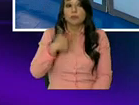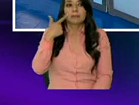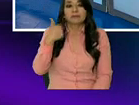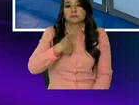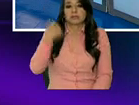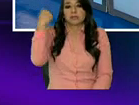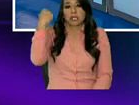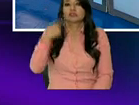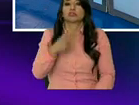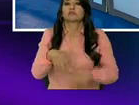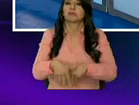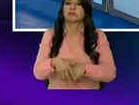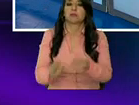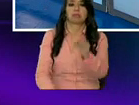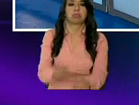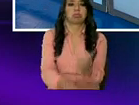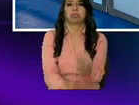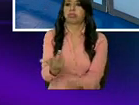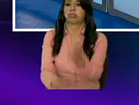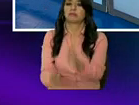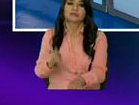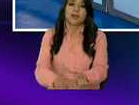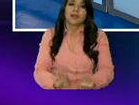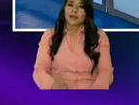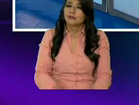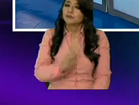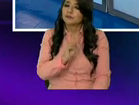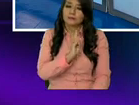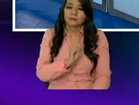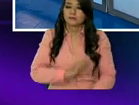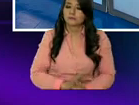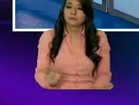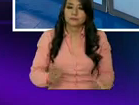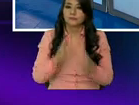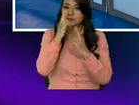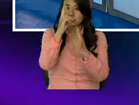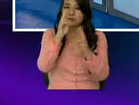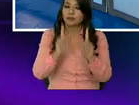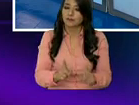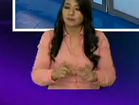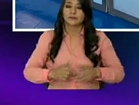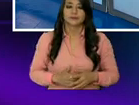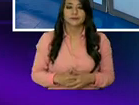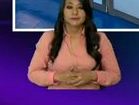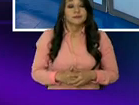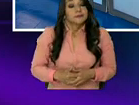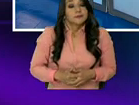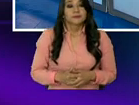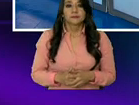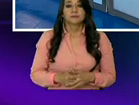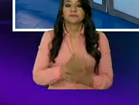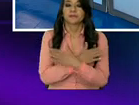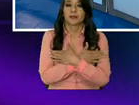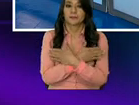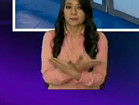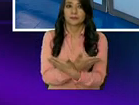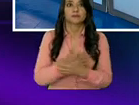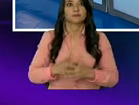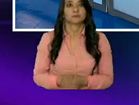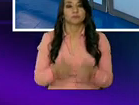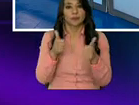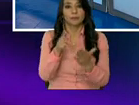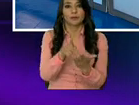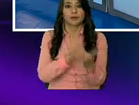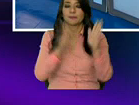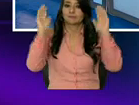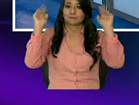única manera de protestar es molestando al de al lado. Y no es así. Ese es el problema. Así que te mandamos un abrazo. Lindo programa.